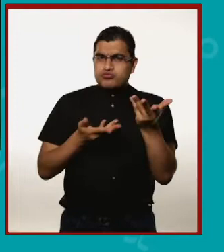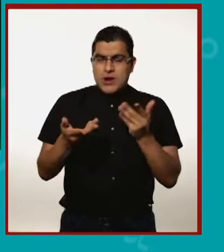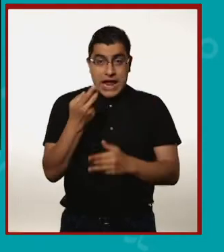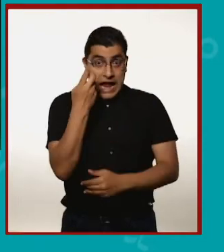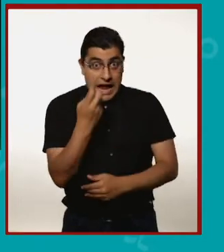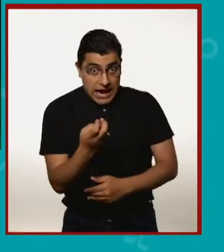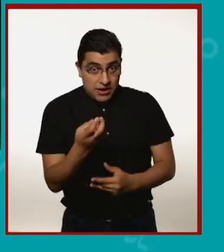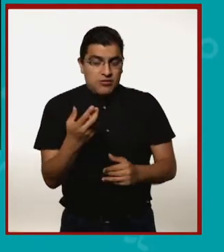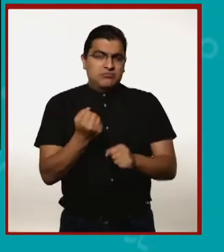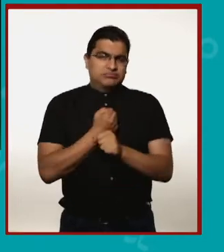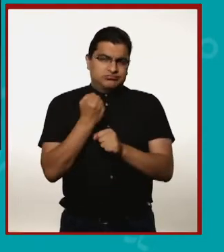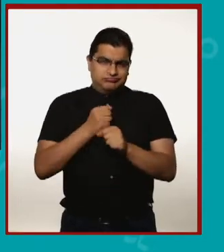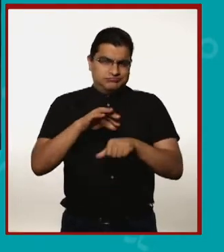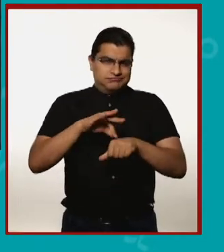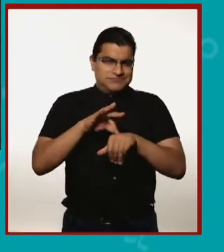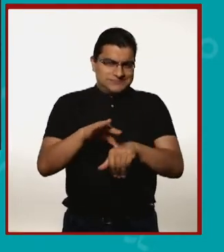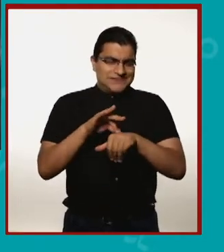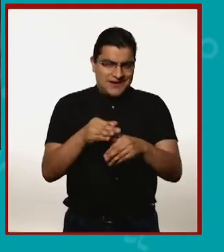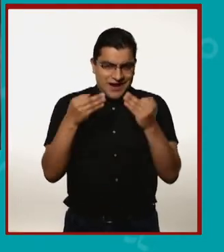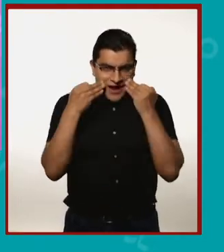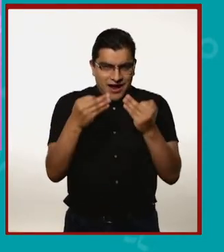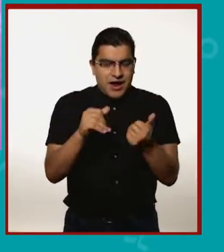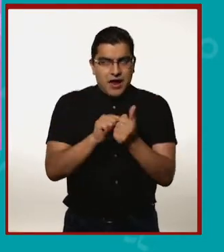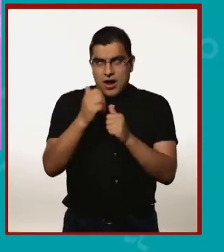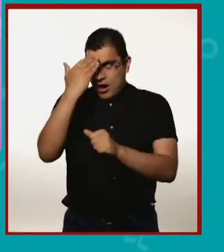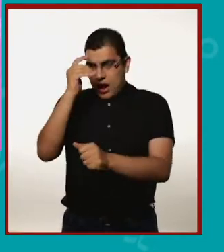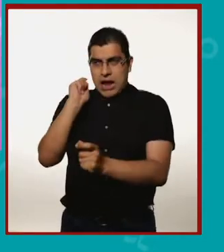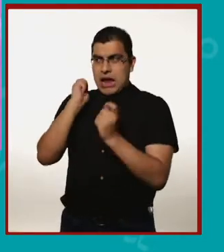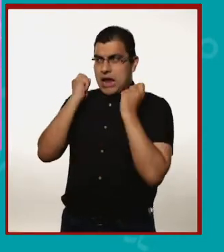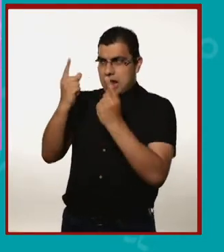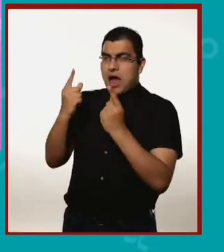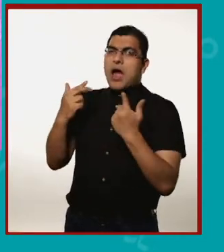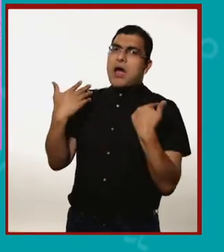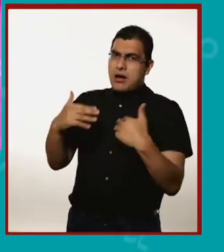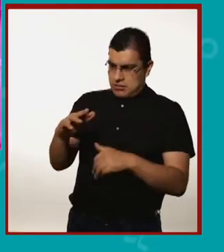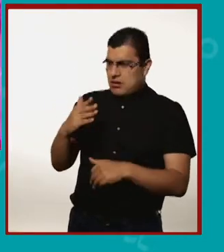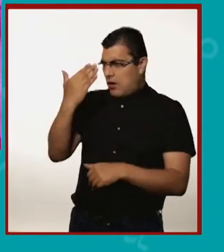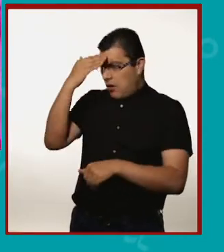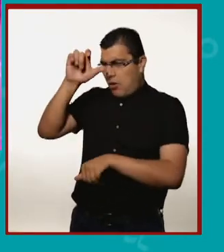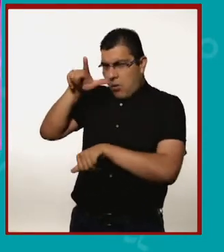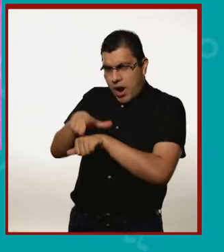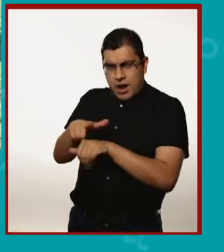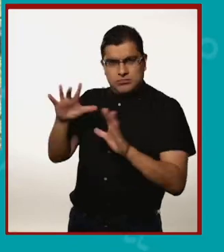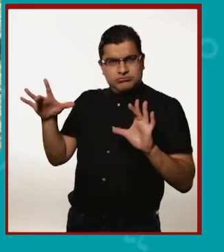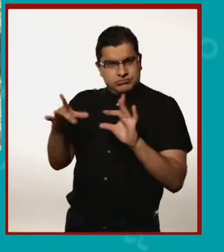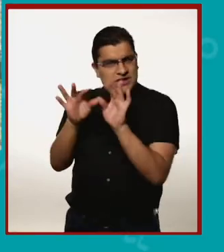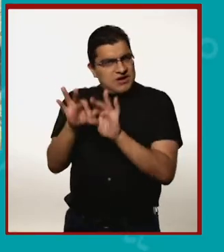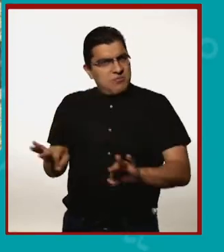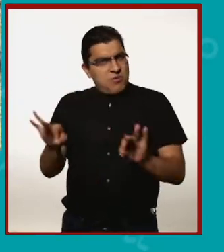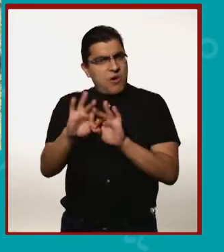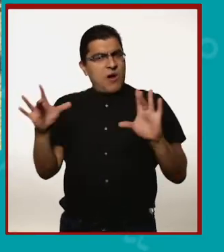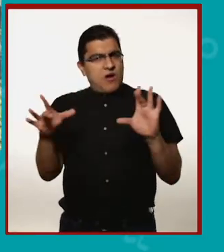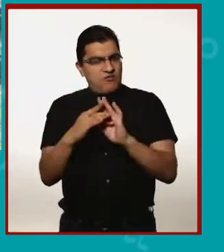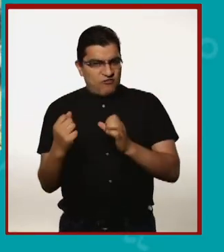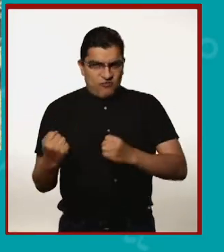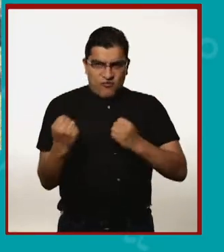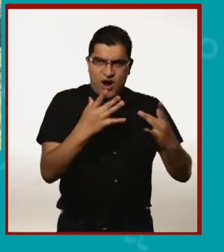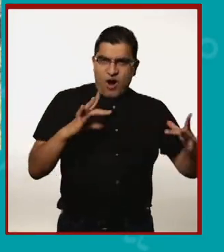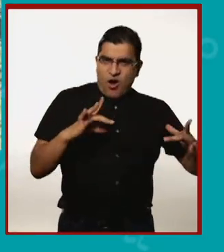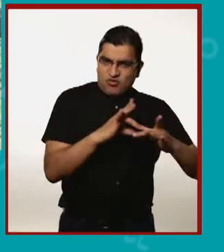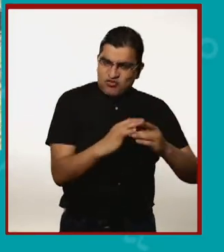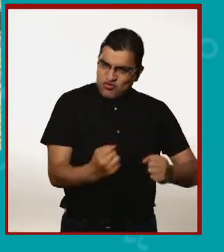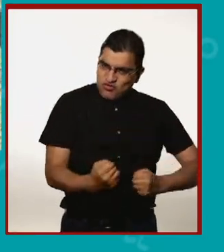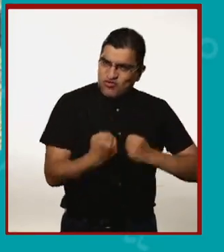una práctica que al fomentarse y replicarse, reconoce la diversidad cultural, haciendo al tejido social más fuerte y